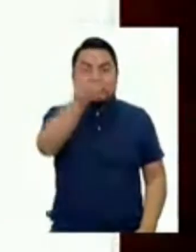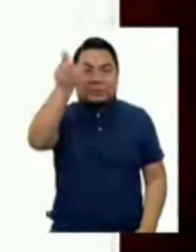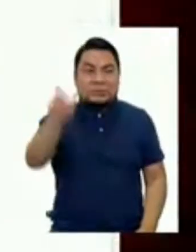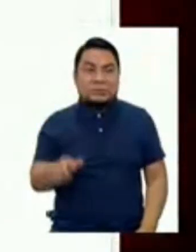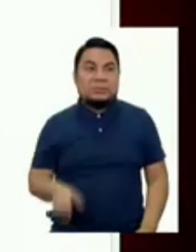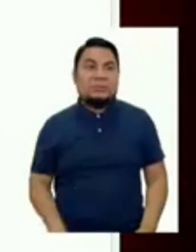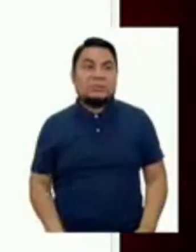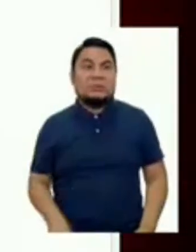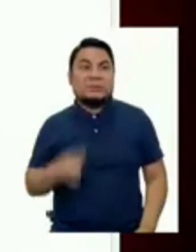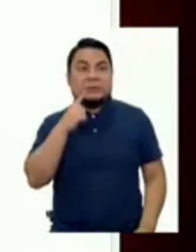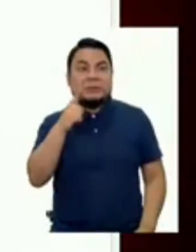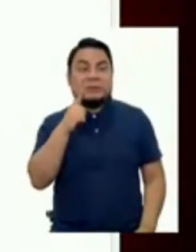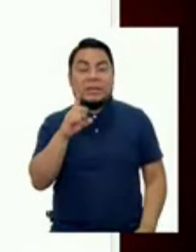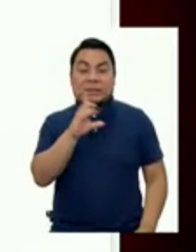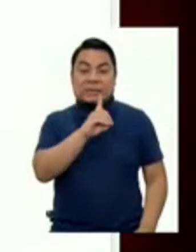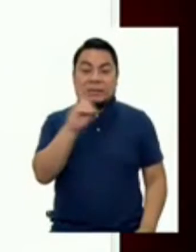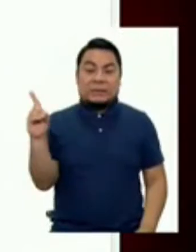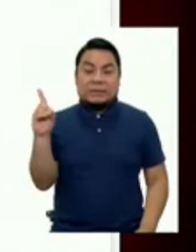A la derecha,